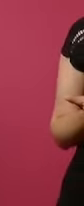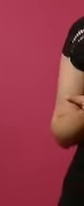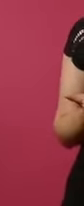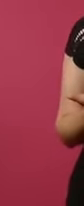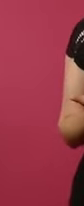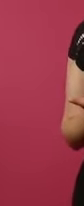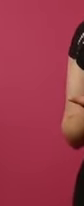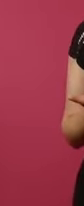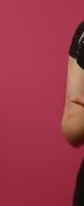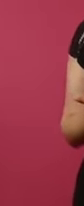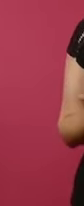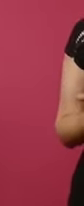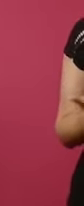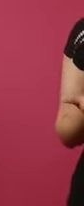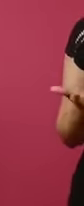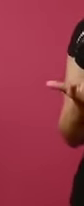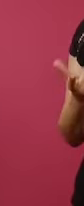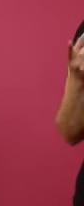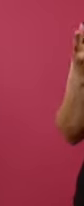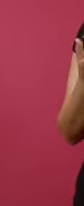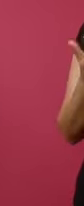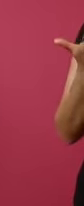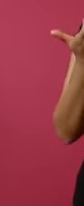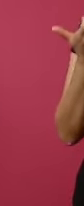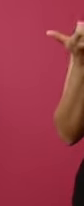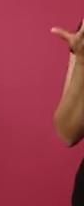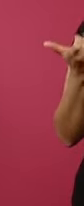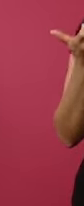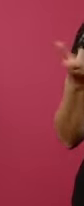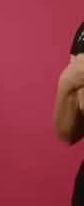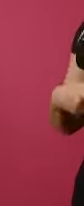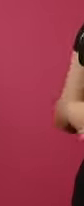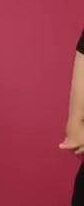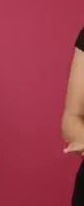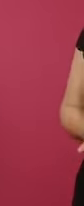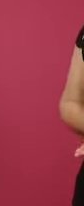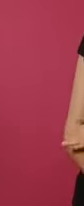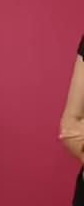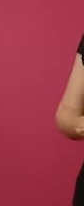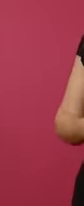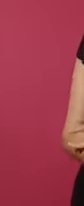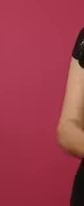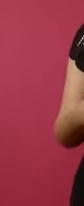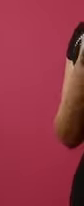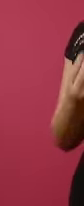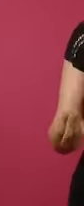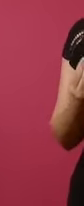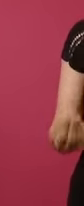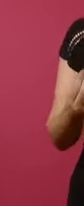incide mucho lo material, el dinero,